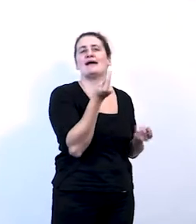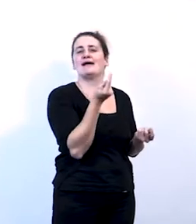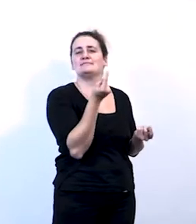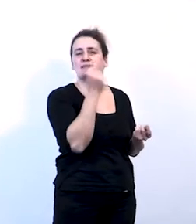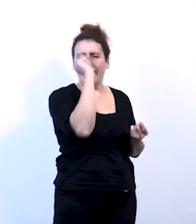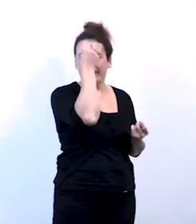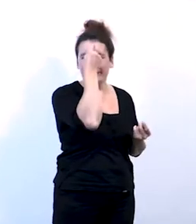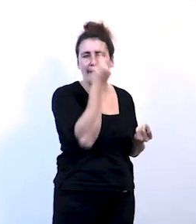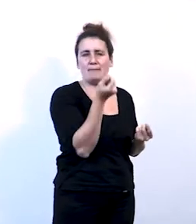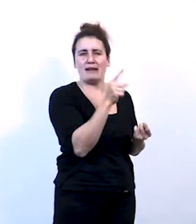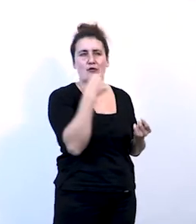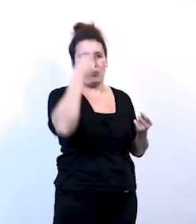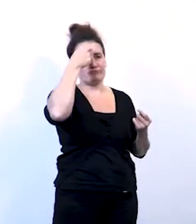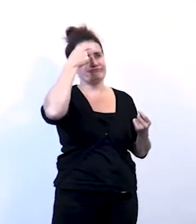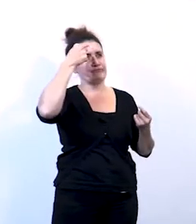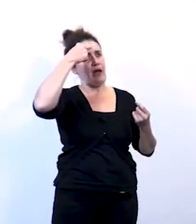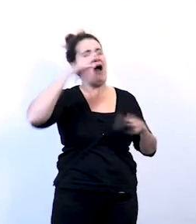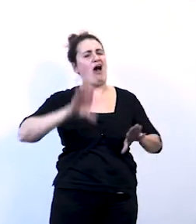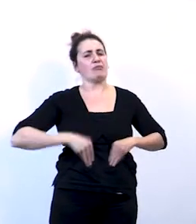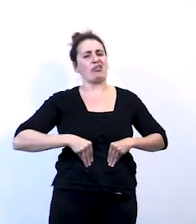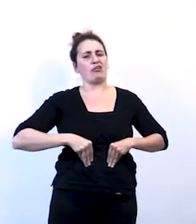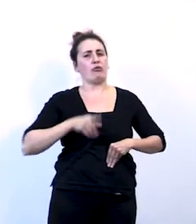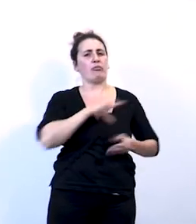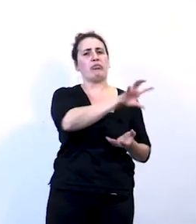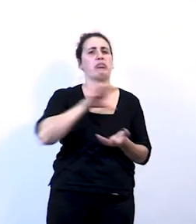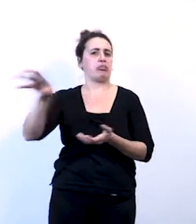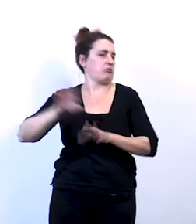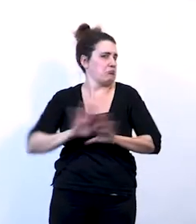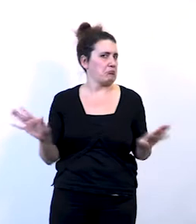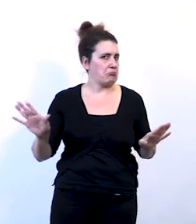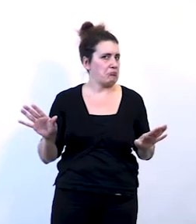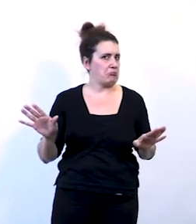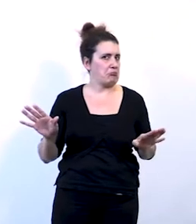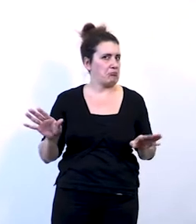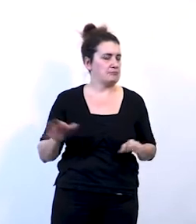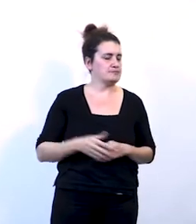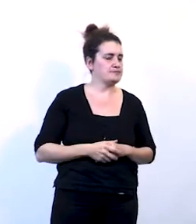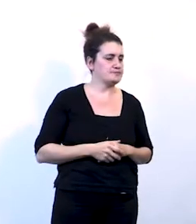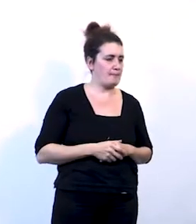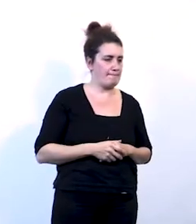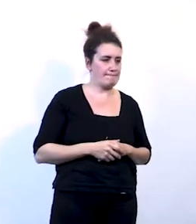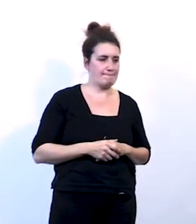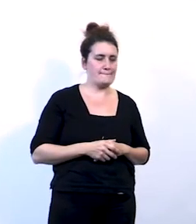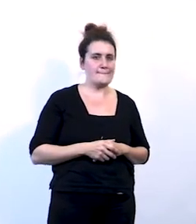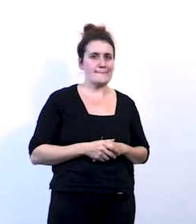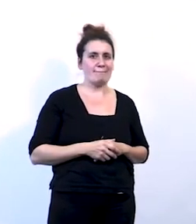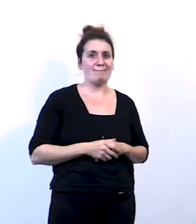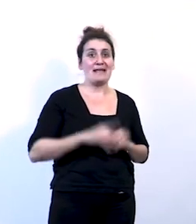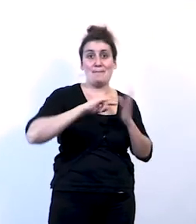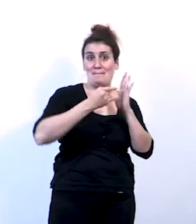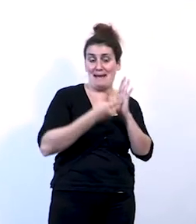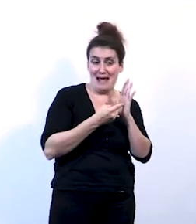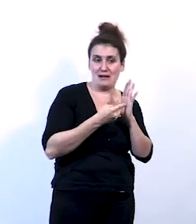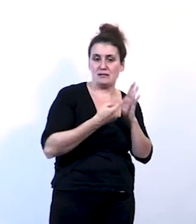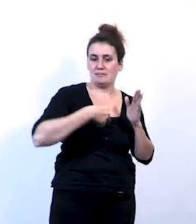mente una aceptación de la división que se quiere hacer. Y parte del plan es